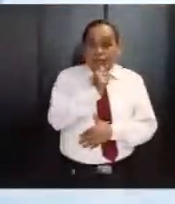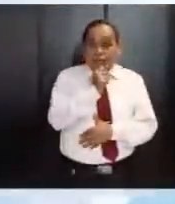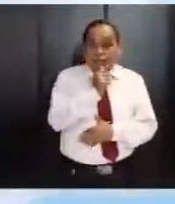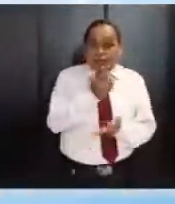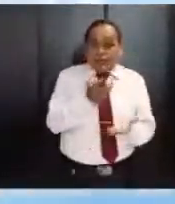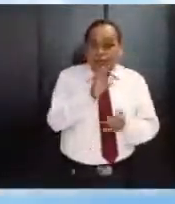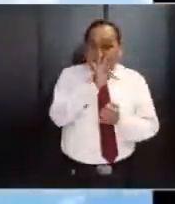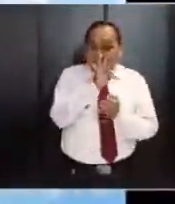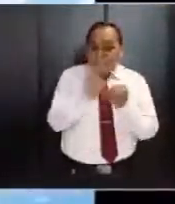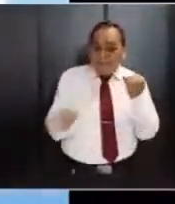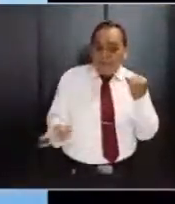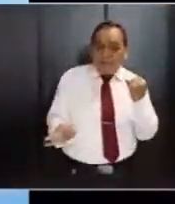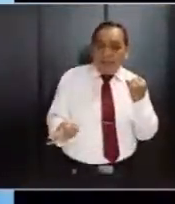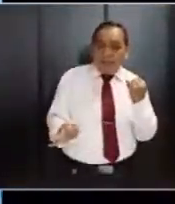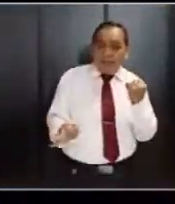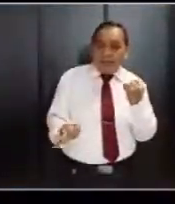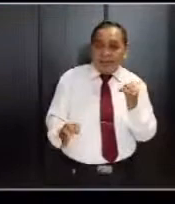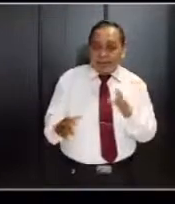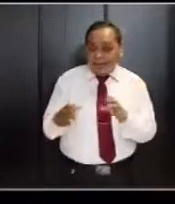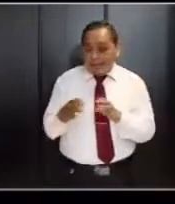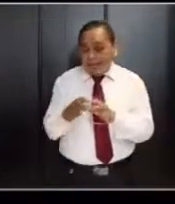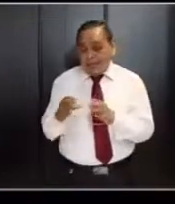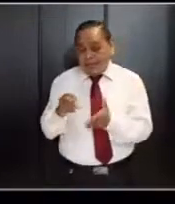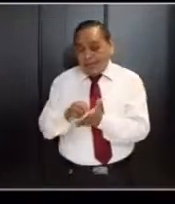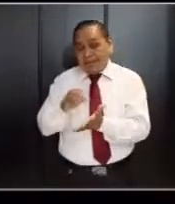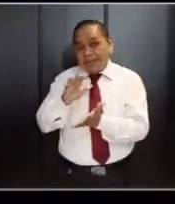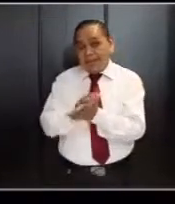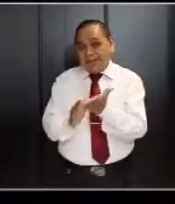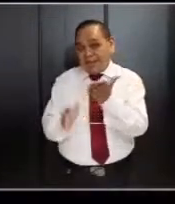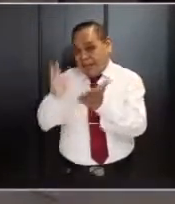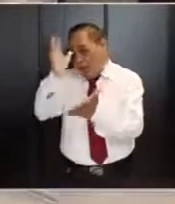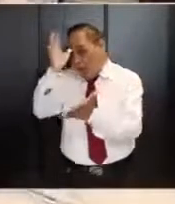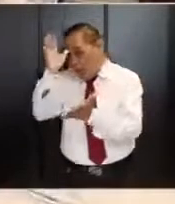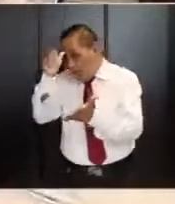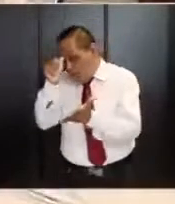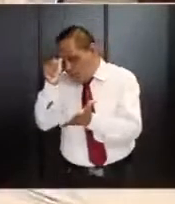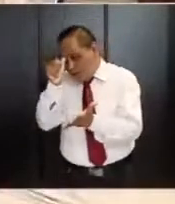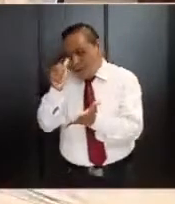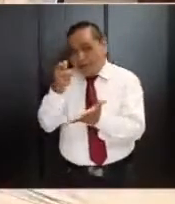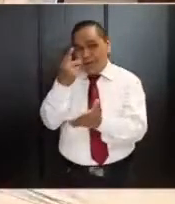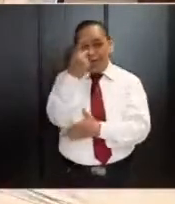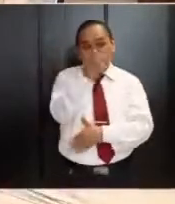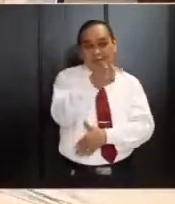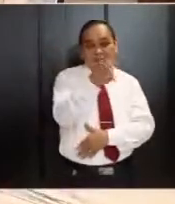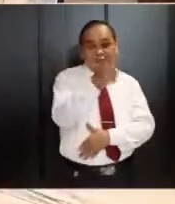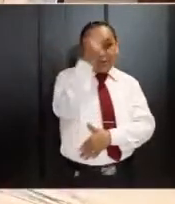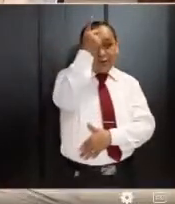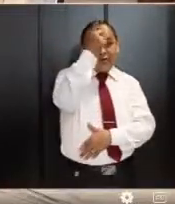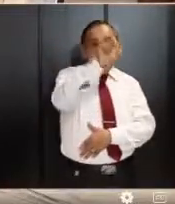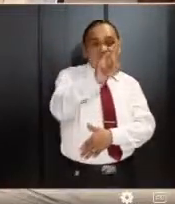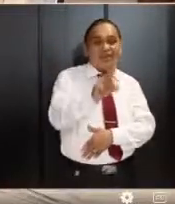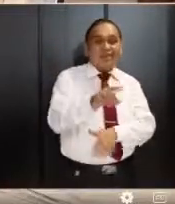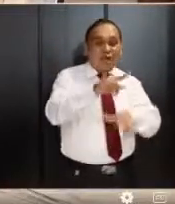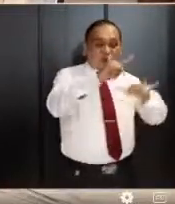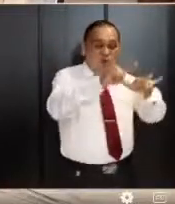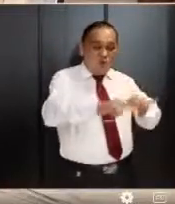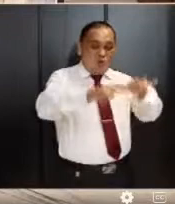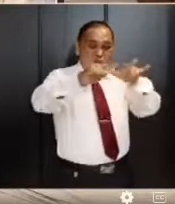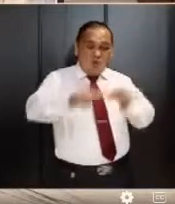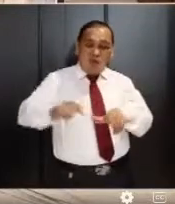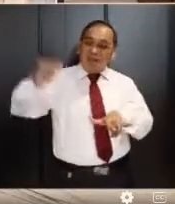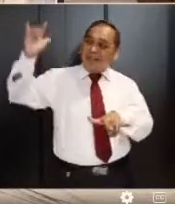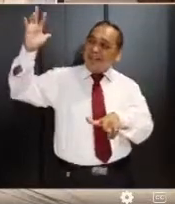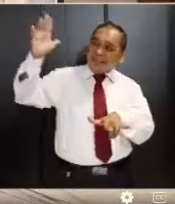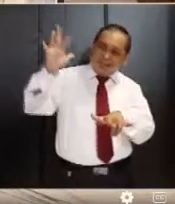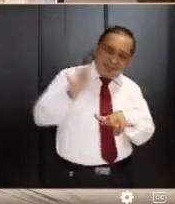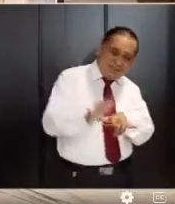Al finalizar el plazo del contrato, el convenio que se haga, van a ser dueños de estos equipos de los sistemas y dejarán